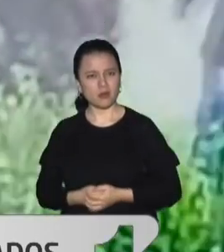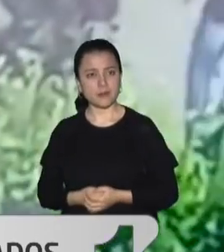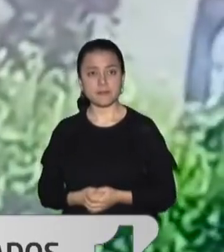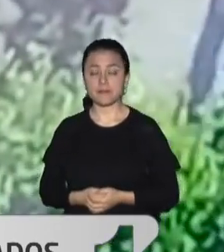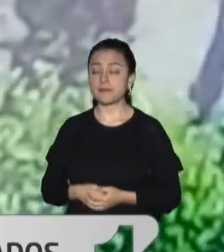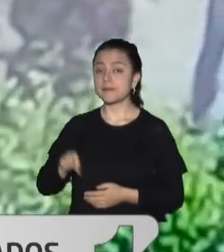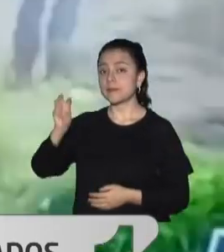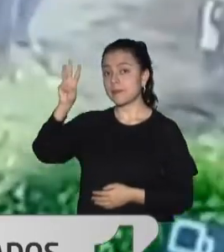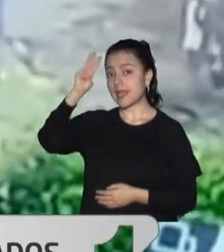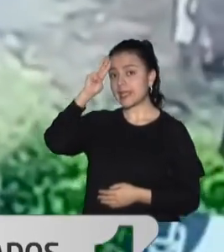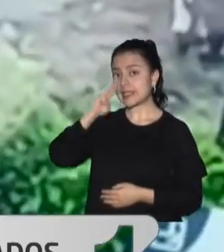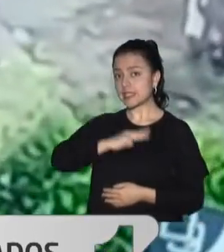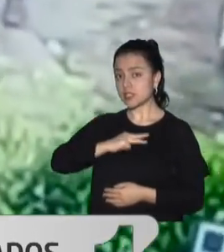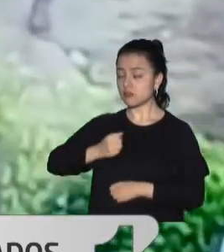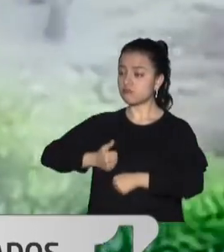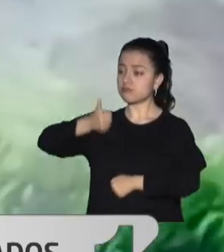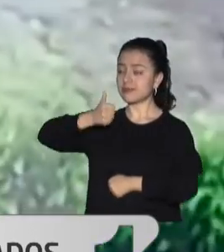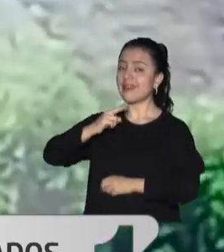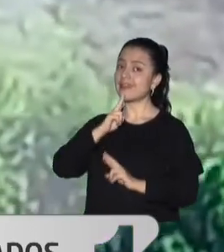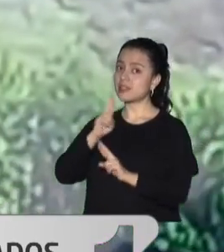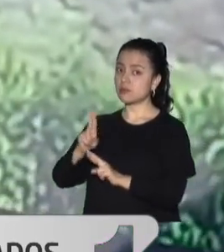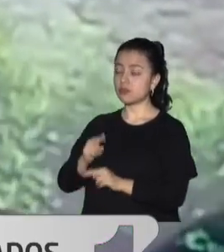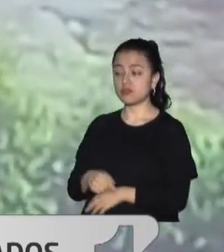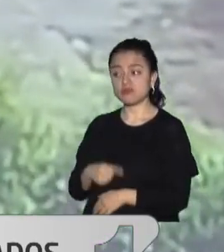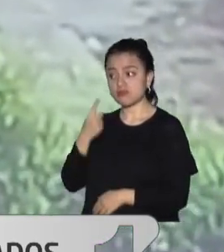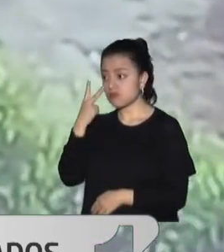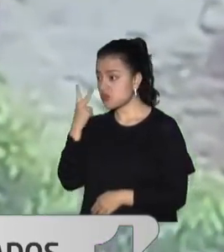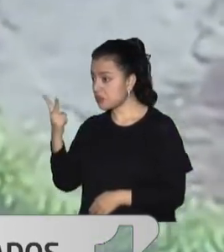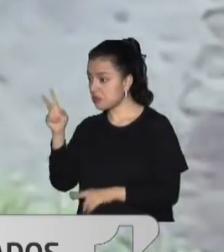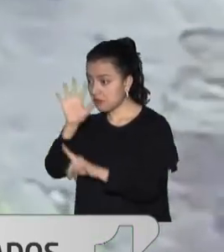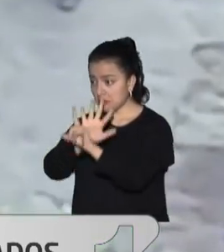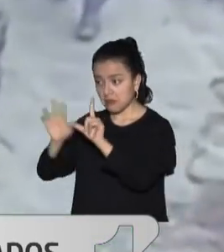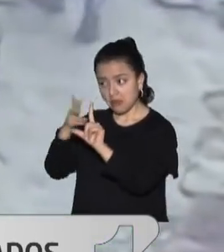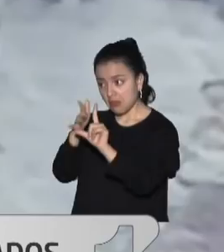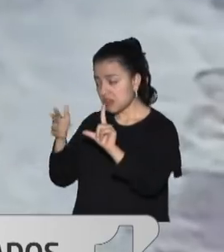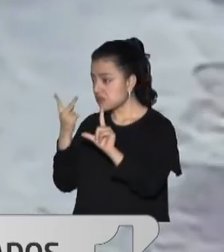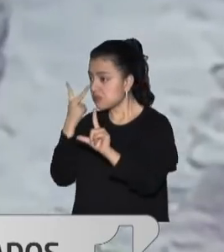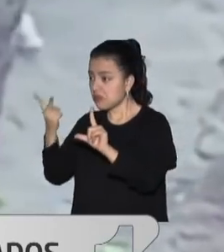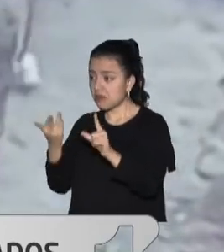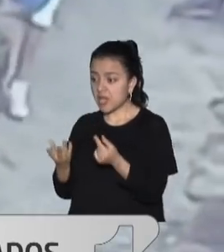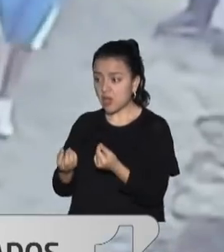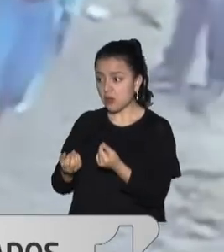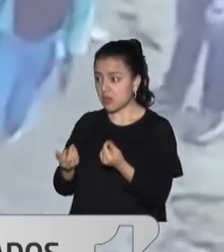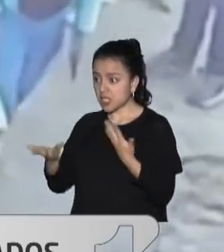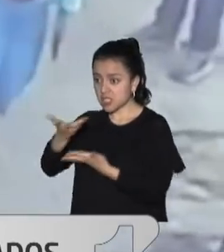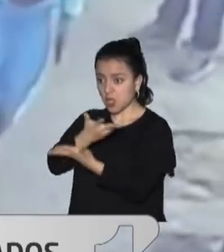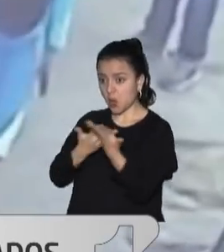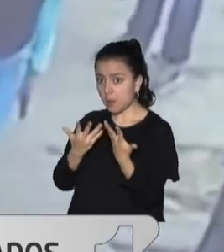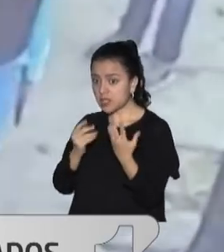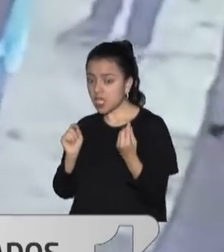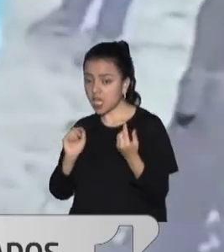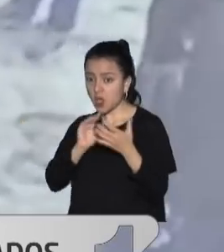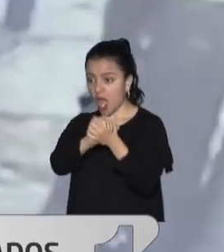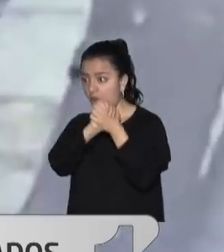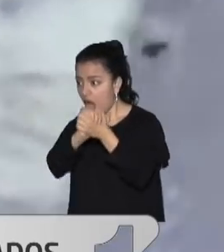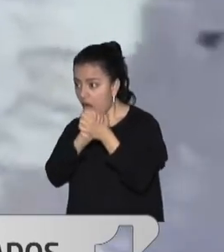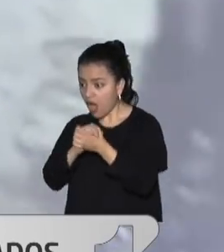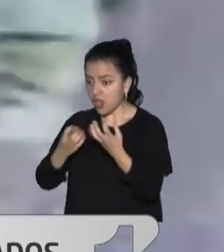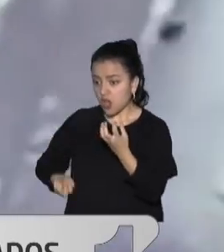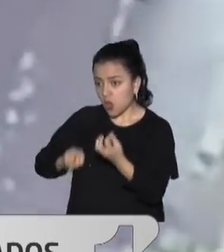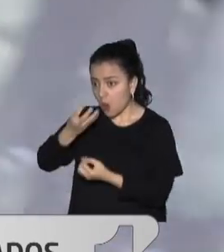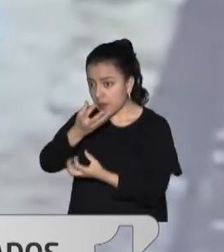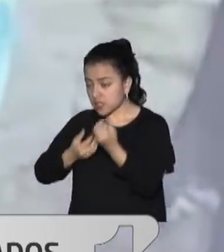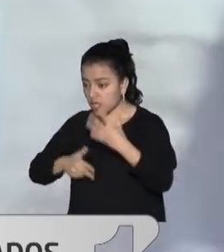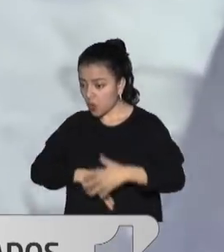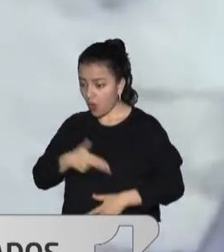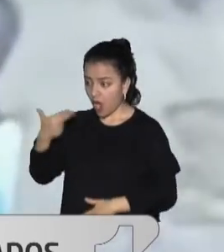ve en ningún momento que uniformados estén entregando algún tipo de elemento o munición y rechazaron las manifestaciones que se han hecho a través de